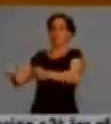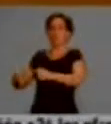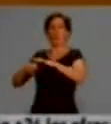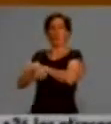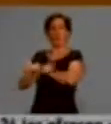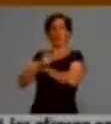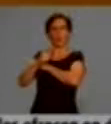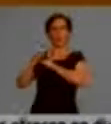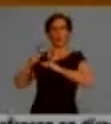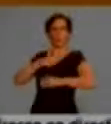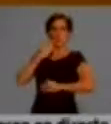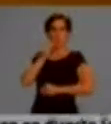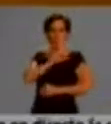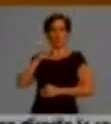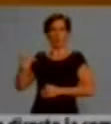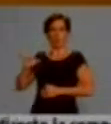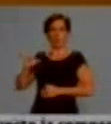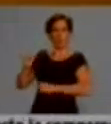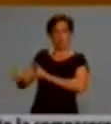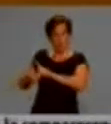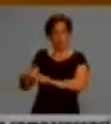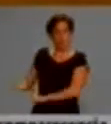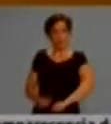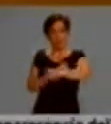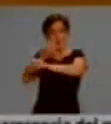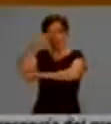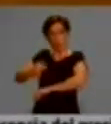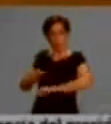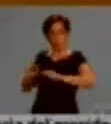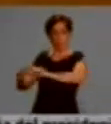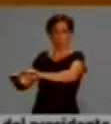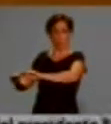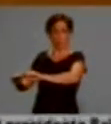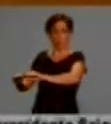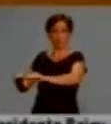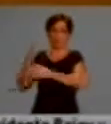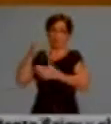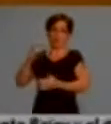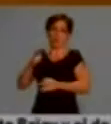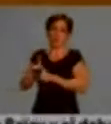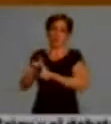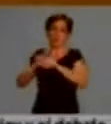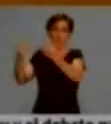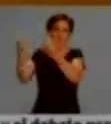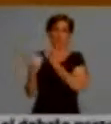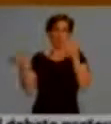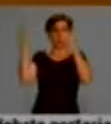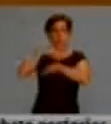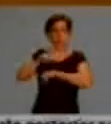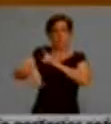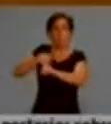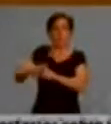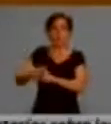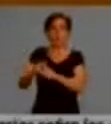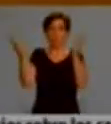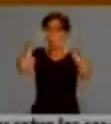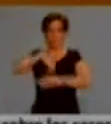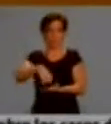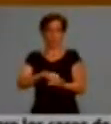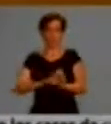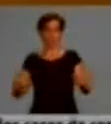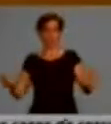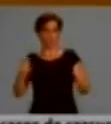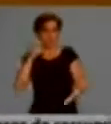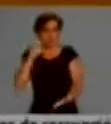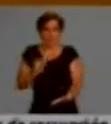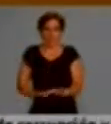él y defendido su inocencia, además de todo eso, constituía un hecho ilegal que no admitía dudas, puesto